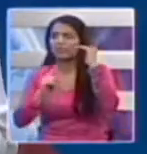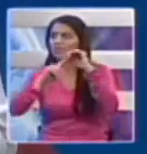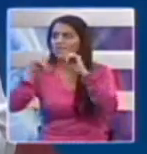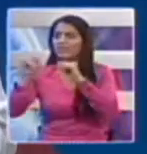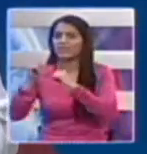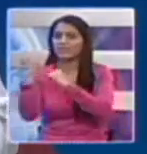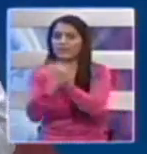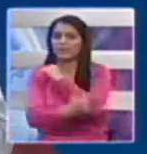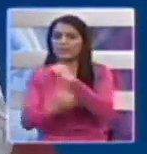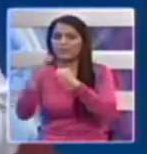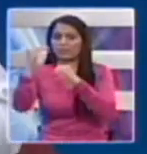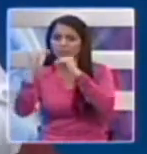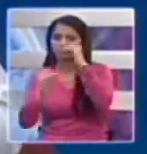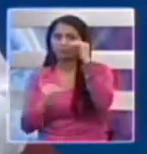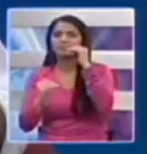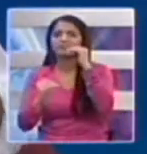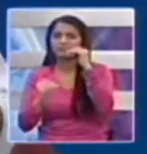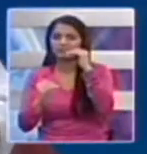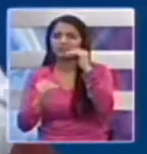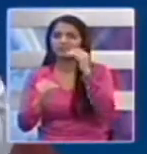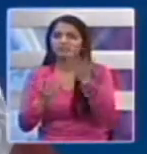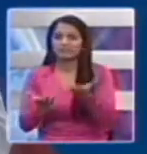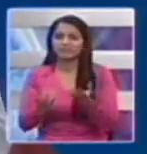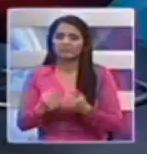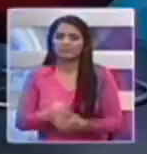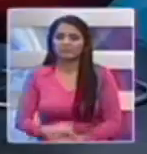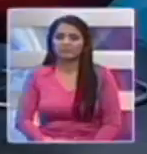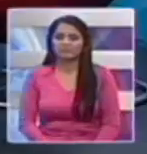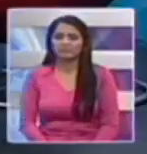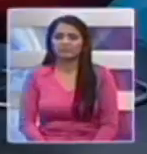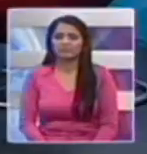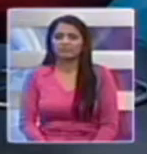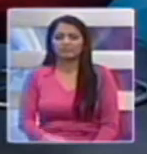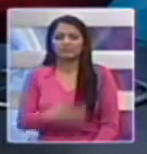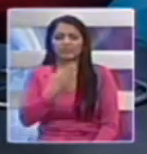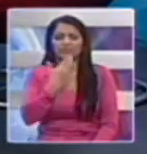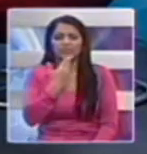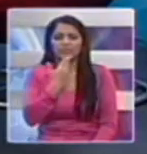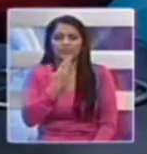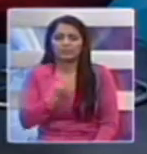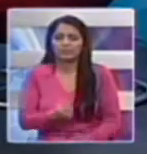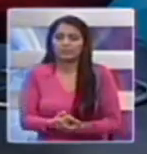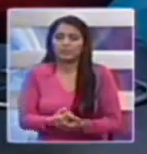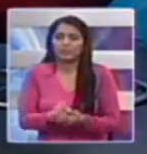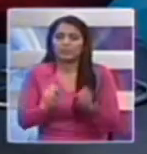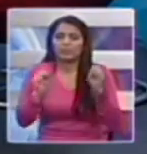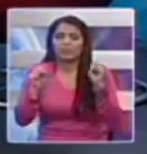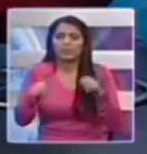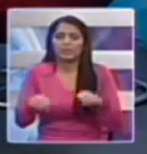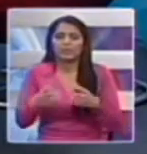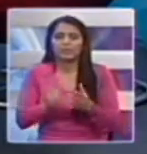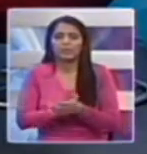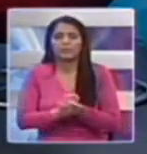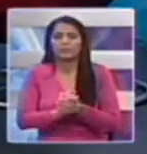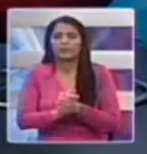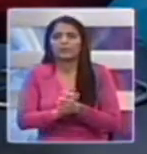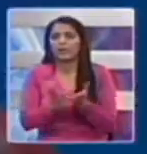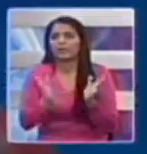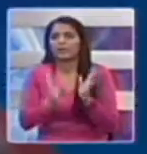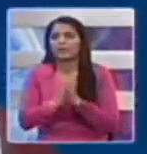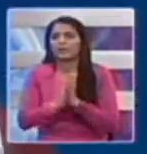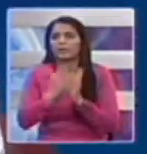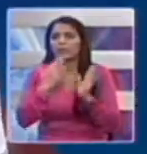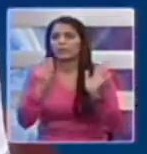valores agregados a lo que genera el sector agropecuario. ¿A qué se está refiriendo? Son bienes permanentes. Podríamos hacer, imagínese pues,